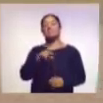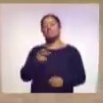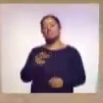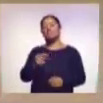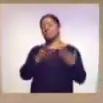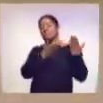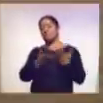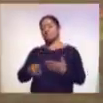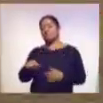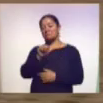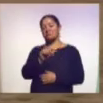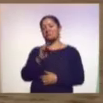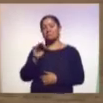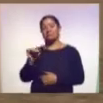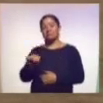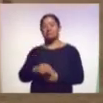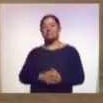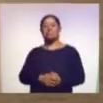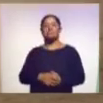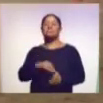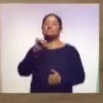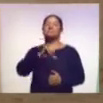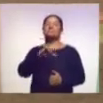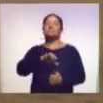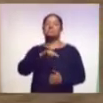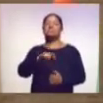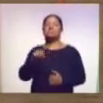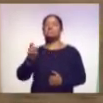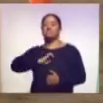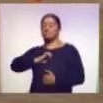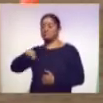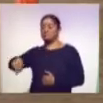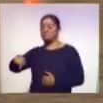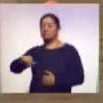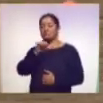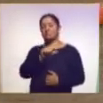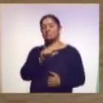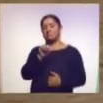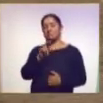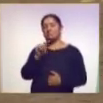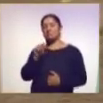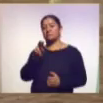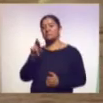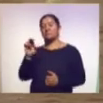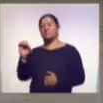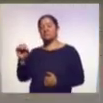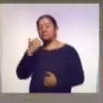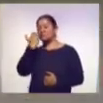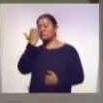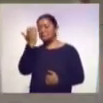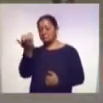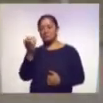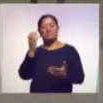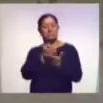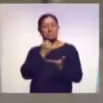descontó Alfredo Muñoz. Tras la derrota, los dirigidos por Arturo Sempoalteca buscarán cerrar muy bien este 2019